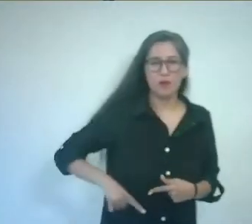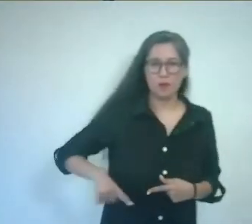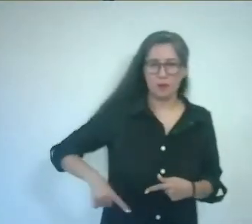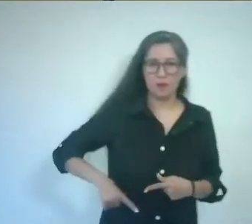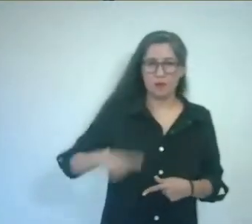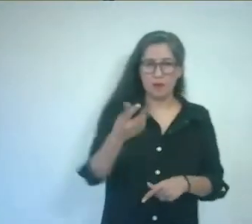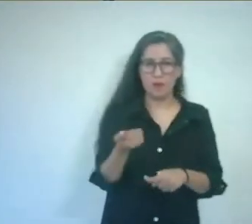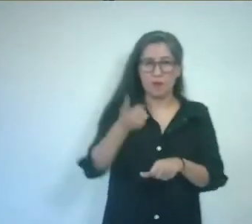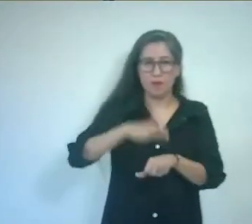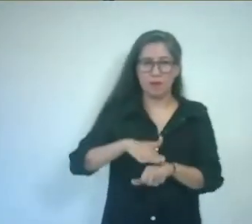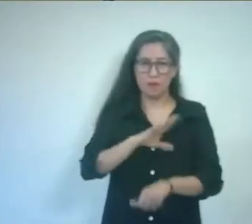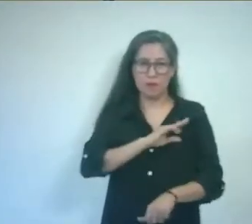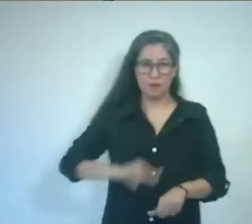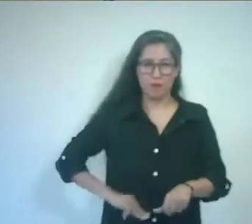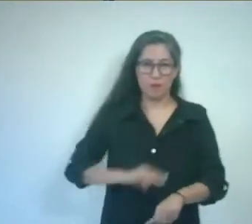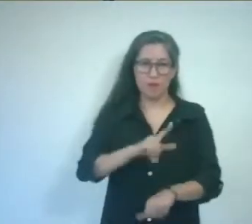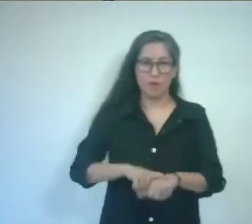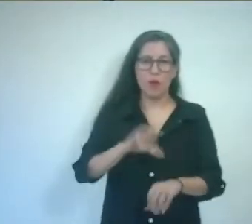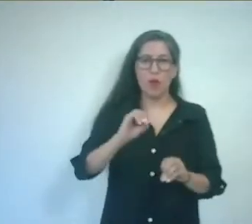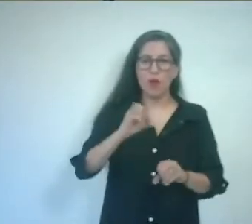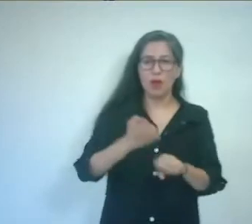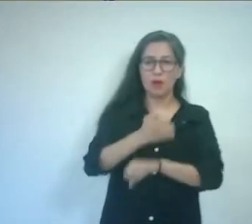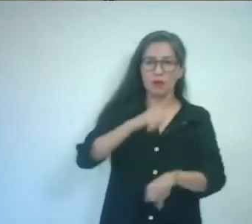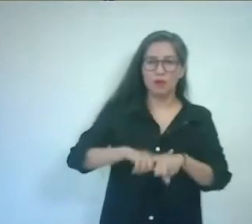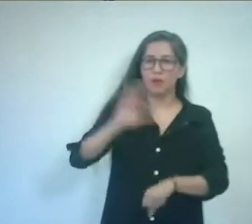nivel municipal, estatal o federal.